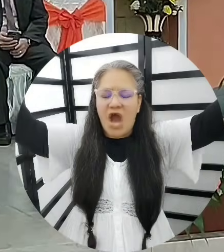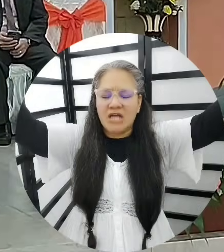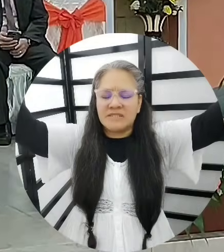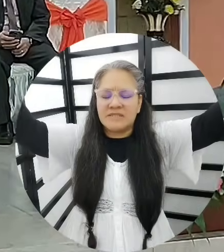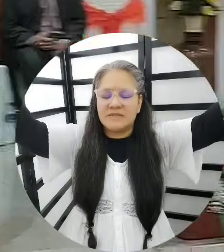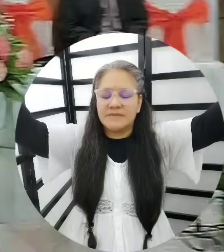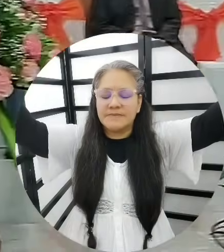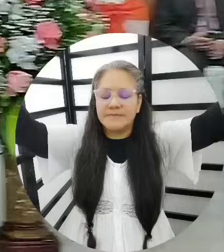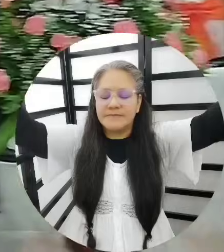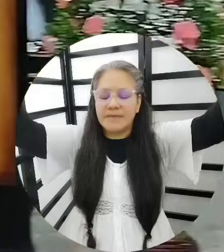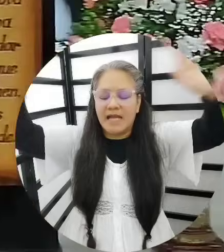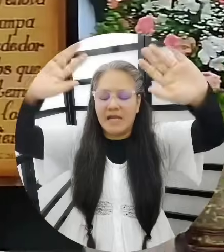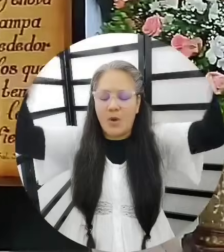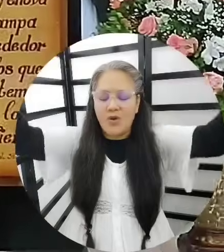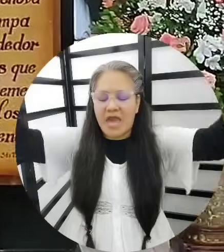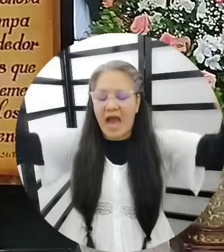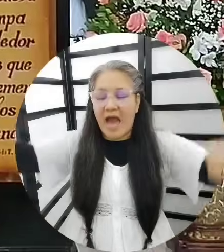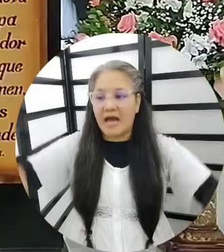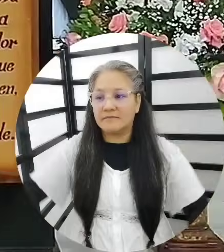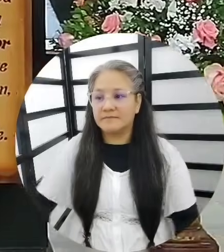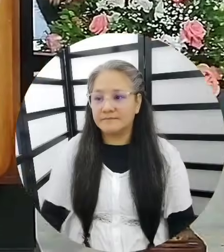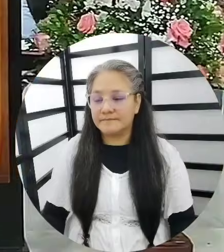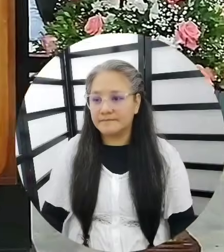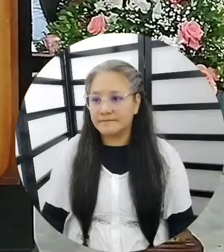a Dios?